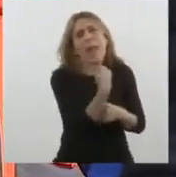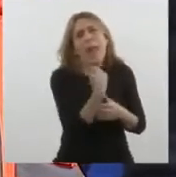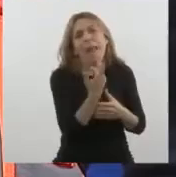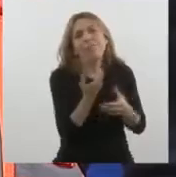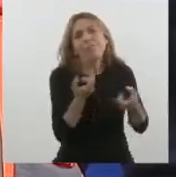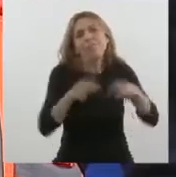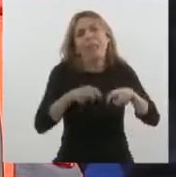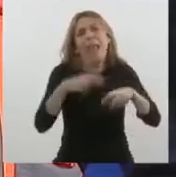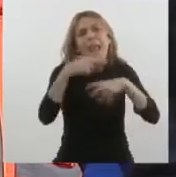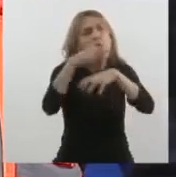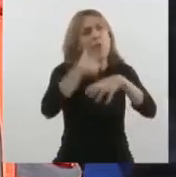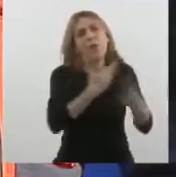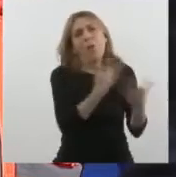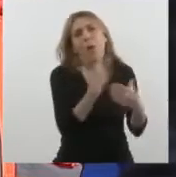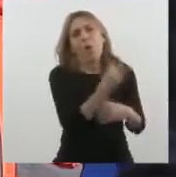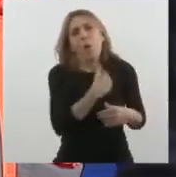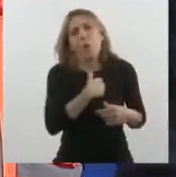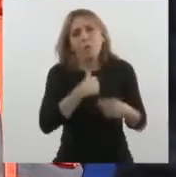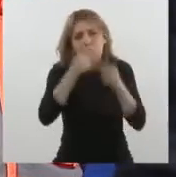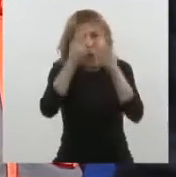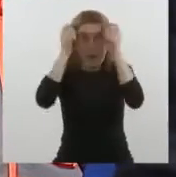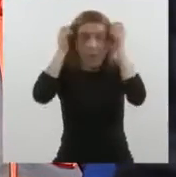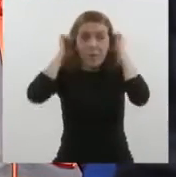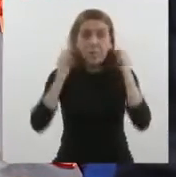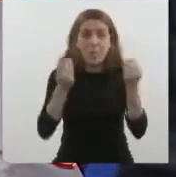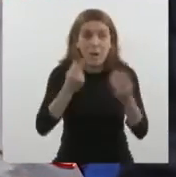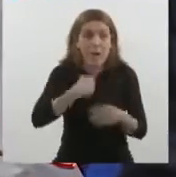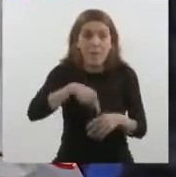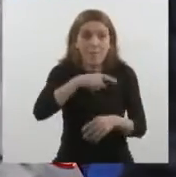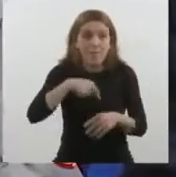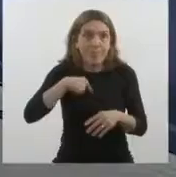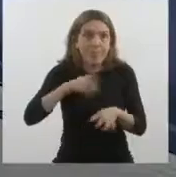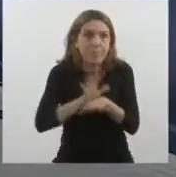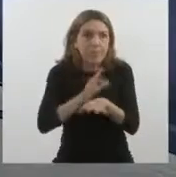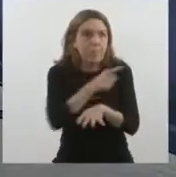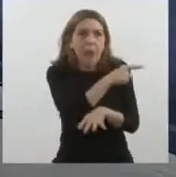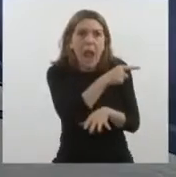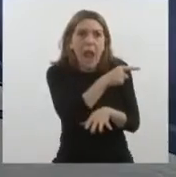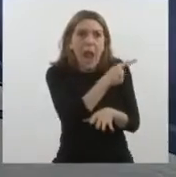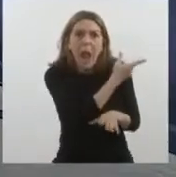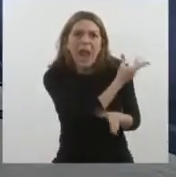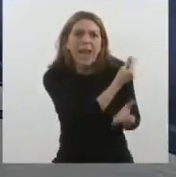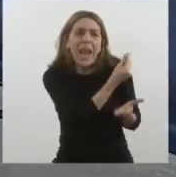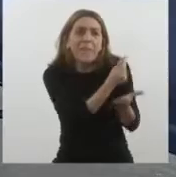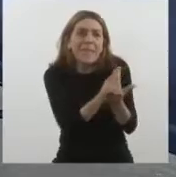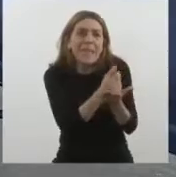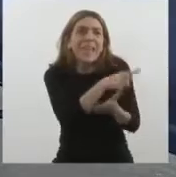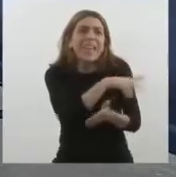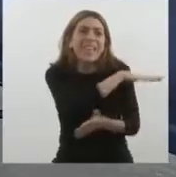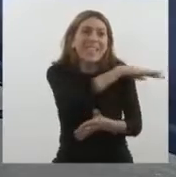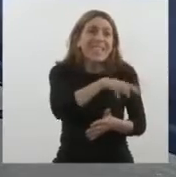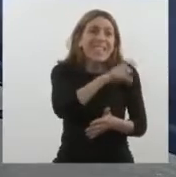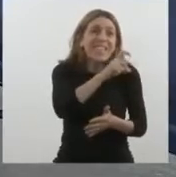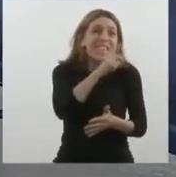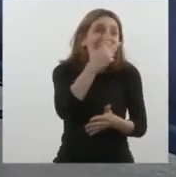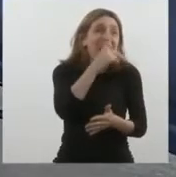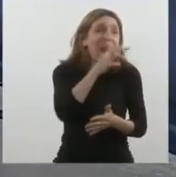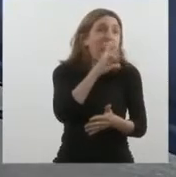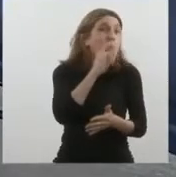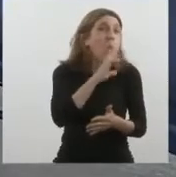a acompañarnos, porque es para nosotros un genuino representante de Chacabuco y un hombre querido por todos